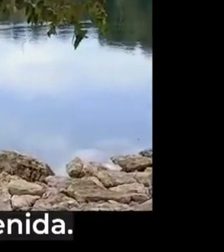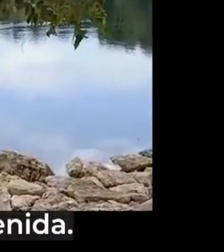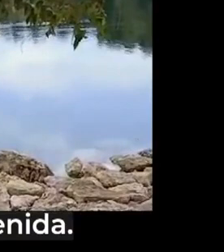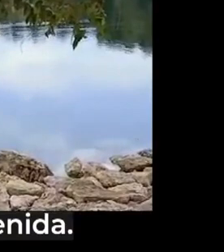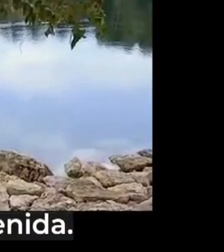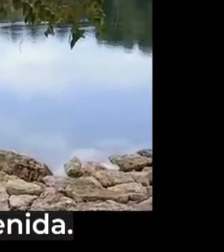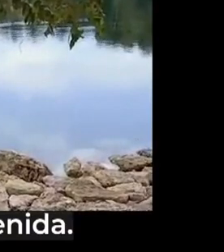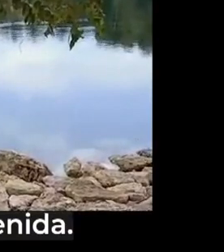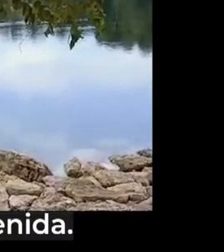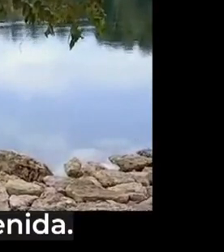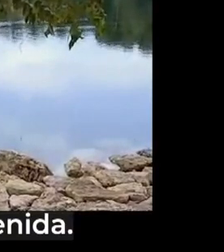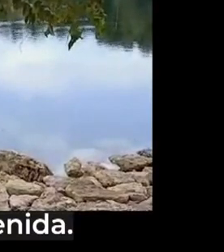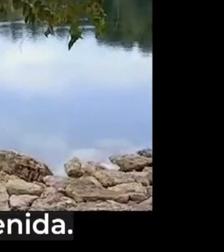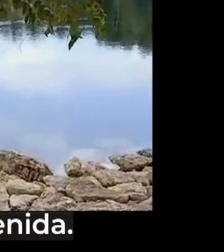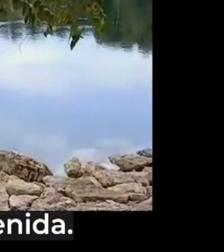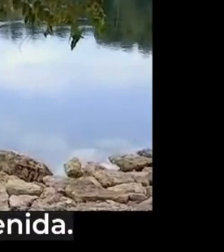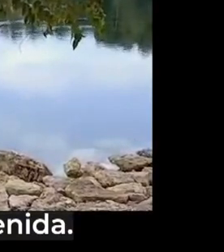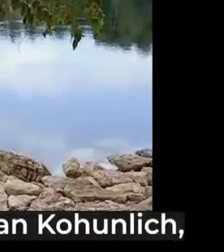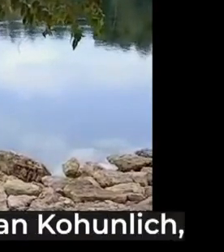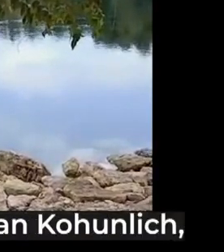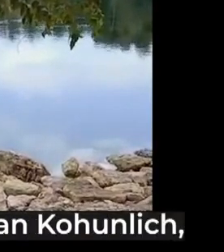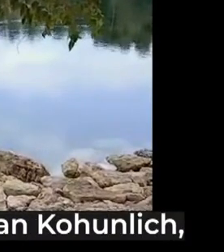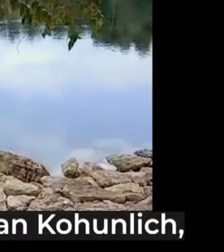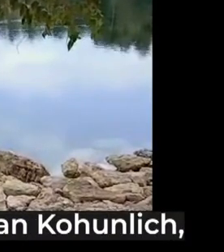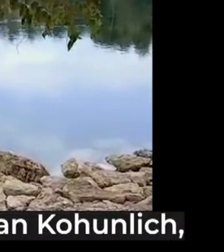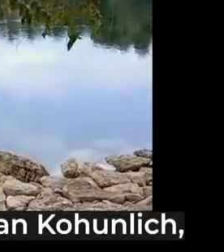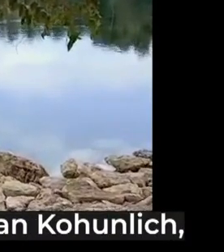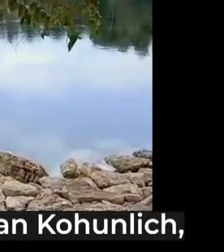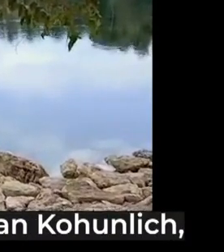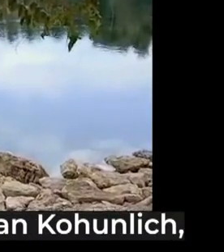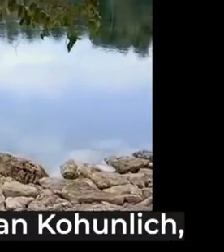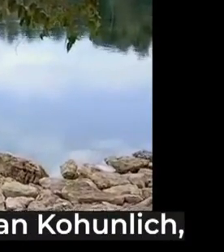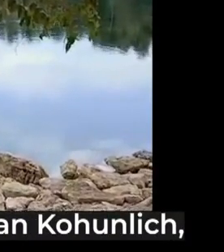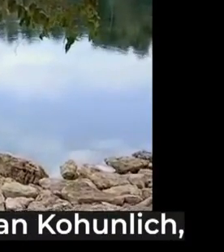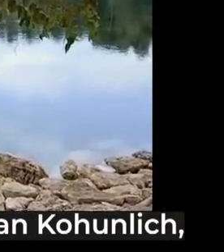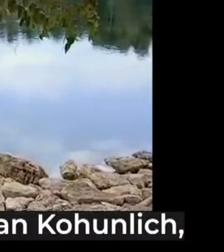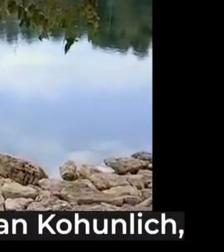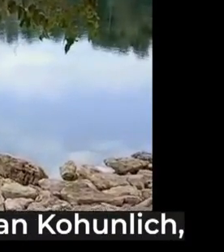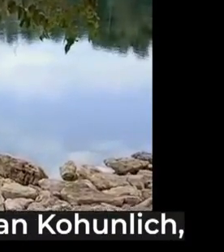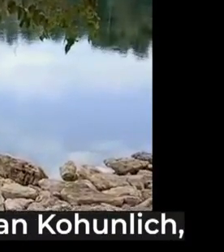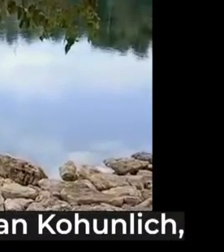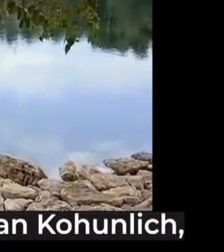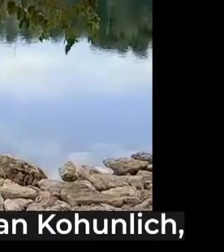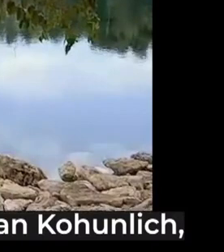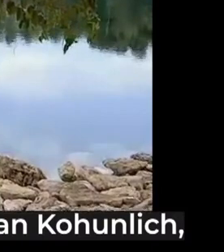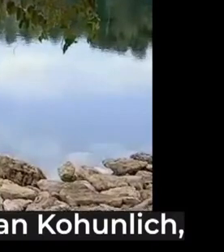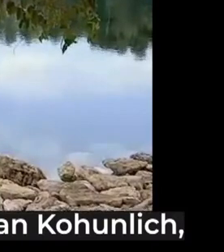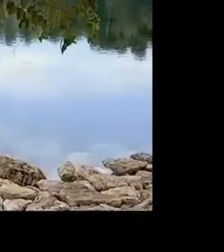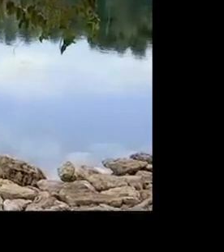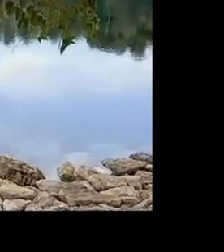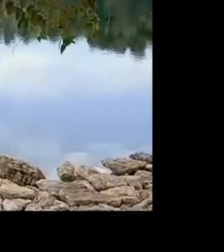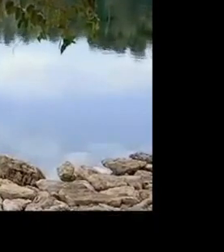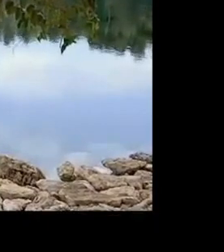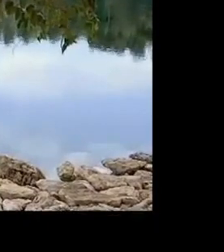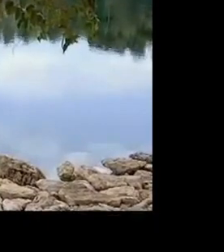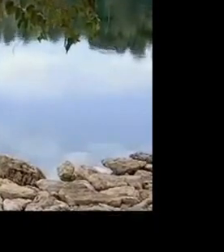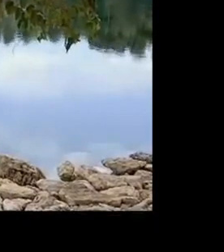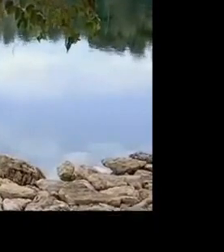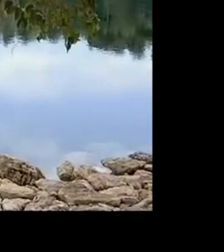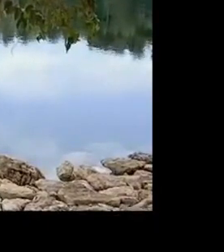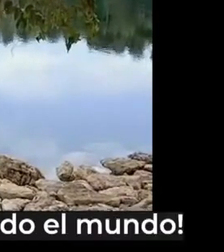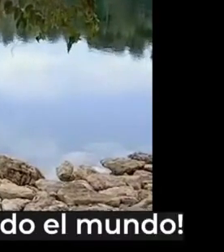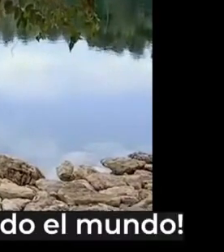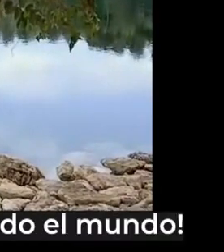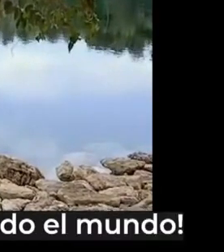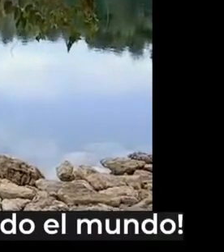Kimak olon asim balcones, kakaholtes kohunlich, unos kajil chilan kabob. Beslae, huyesik